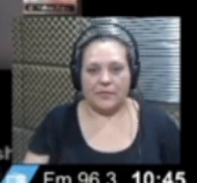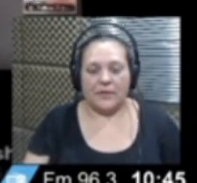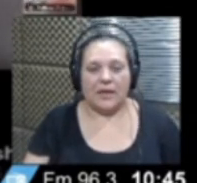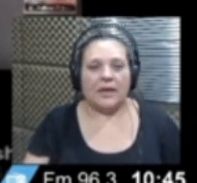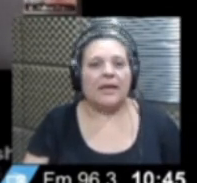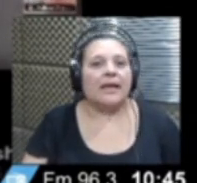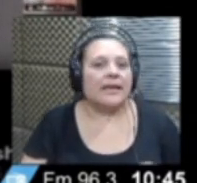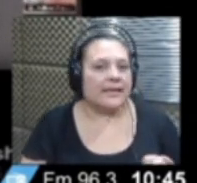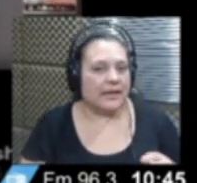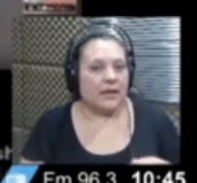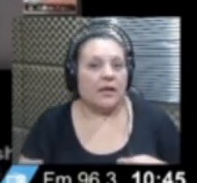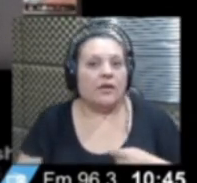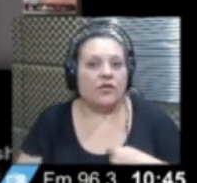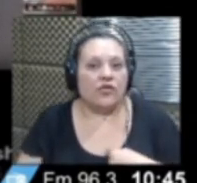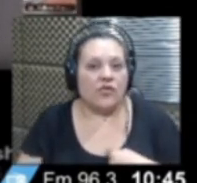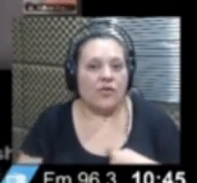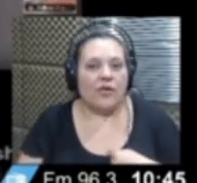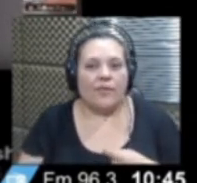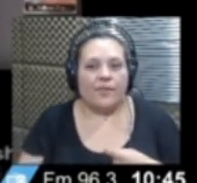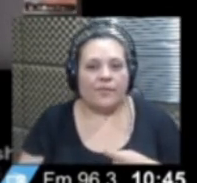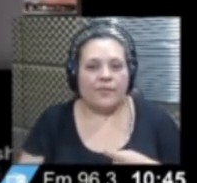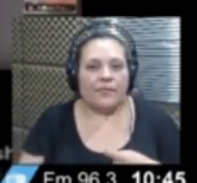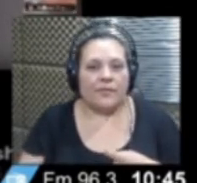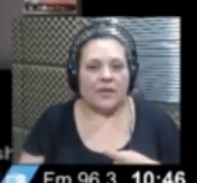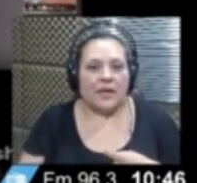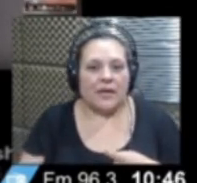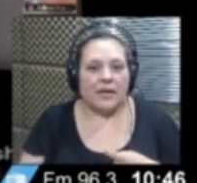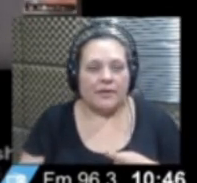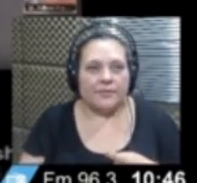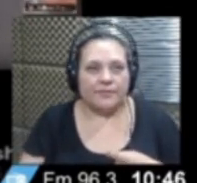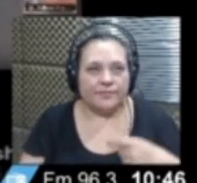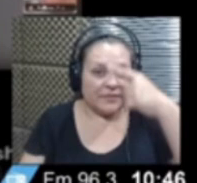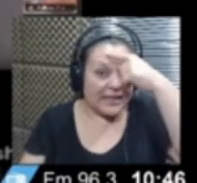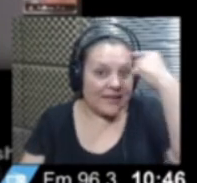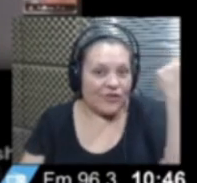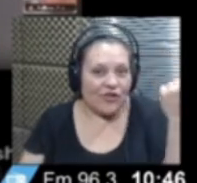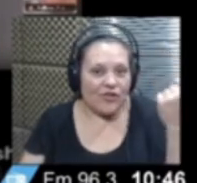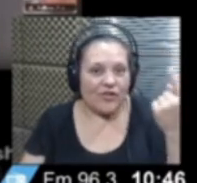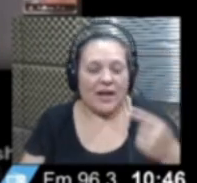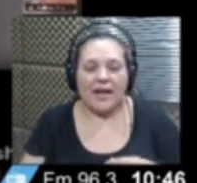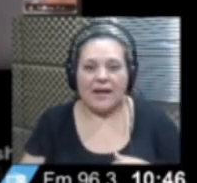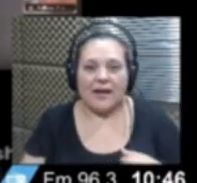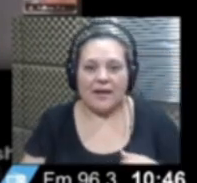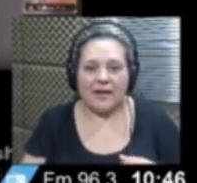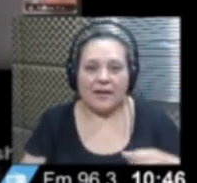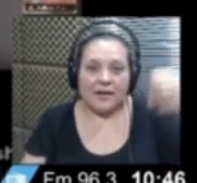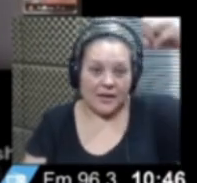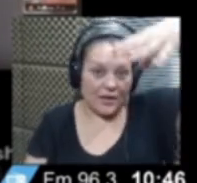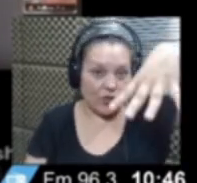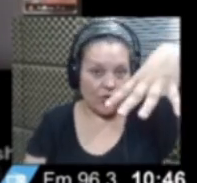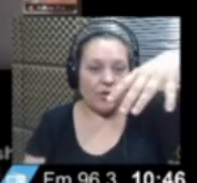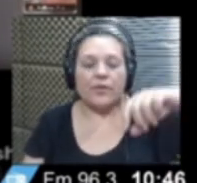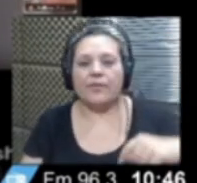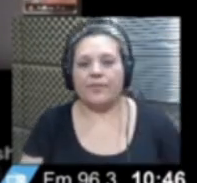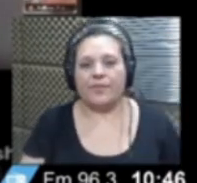nivel de Latinoamérica. Y estamos sentando las bases en San Juan y estamos